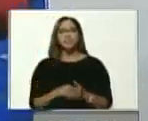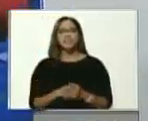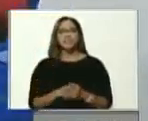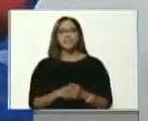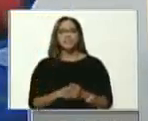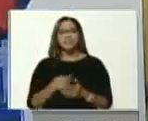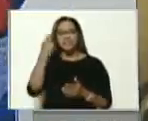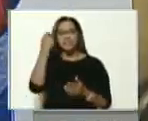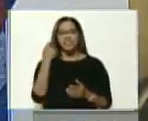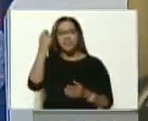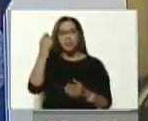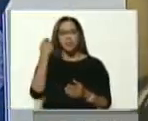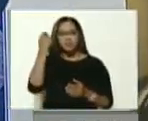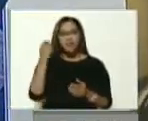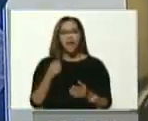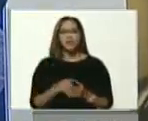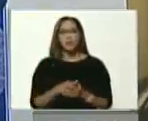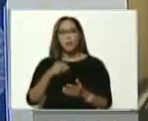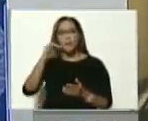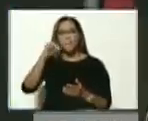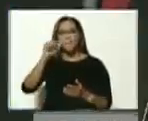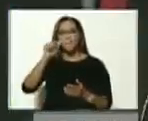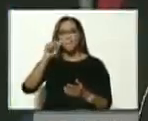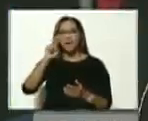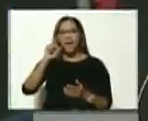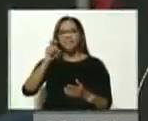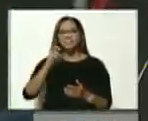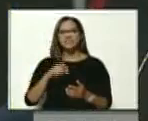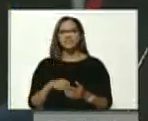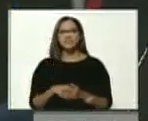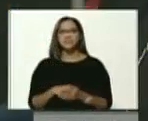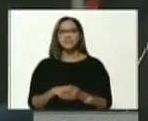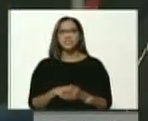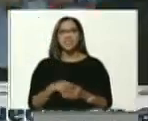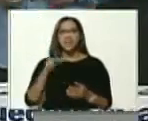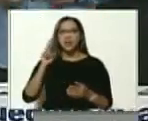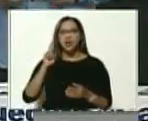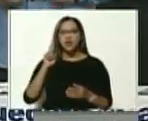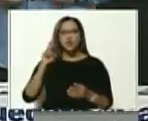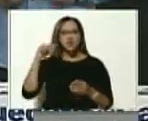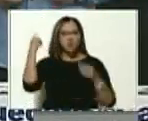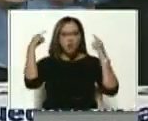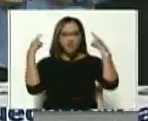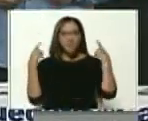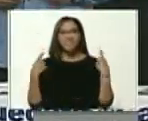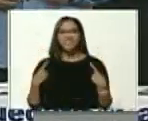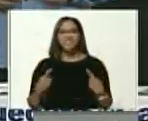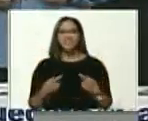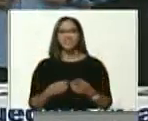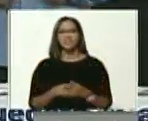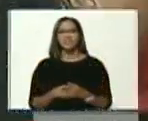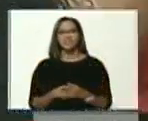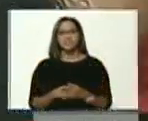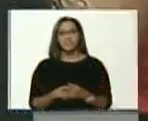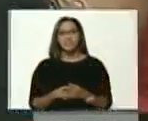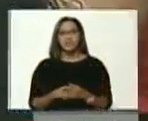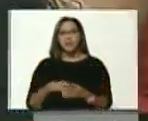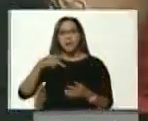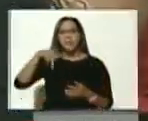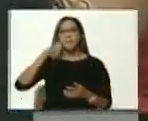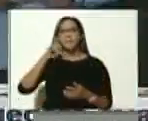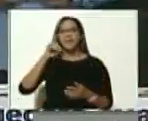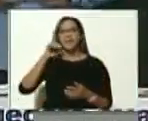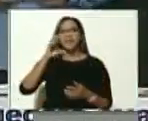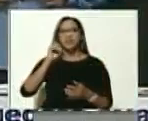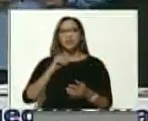marxista-leninista. ¿Ah? La diputada Robexa Poleo, entre los diputados que veo, el diputado Pedro Infante. La Diva